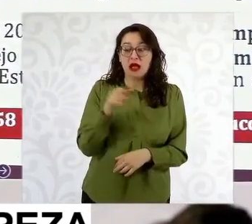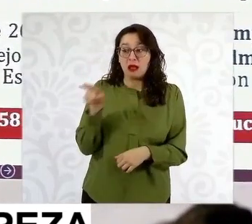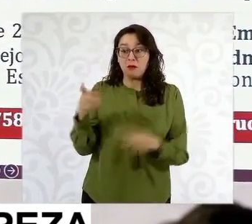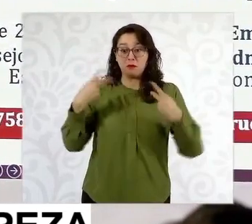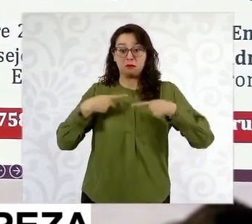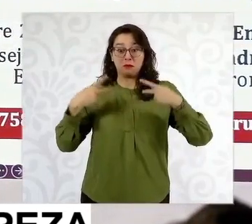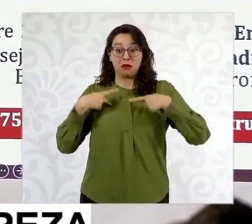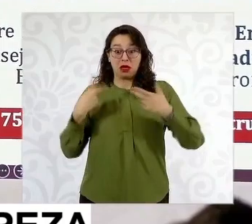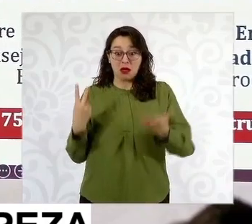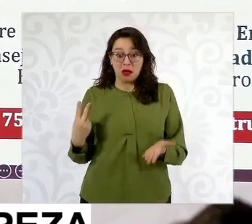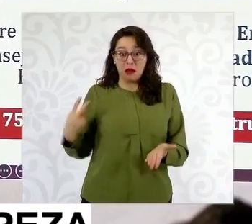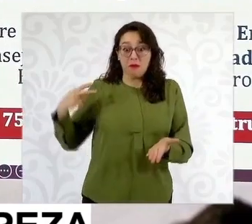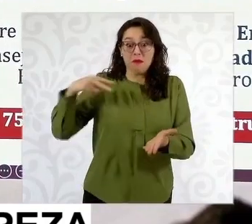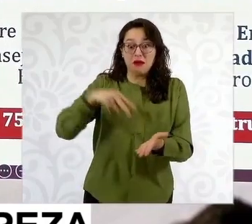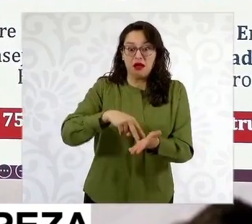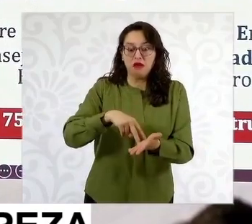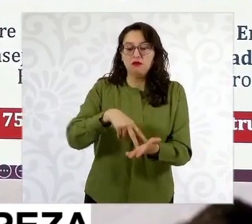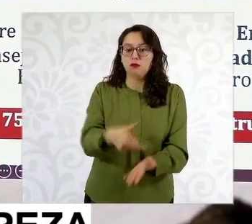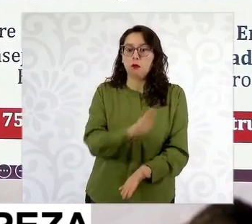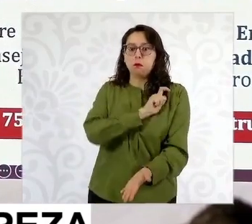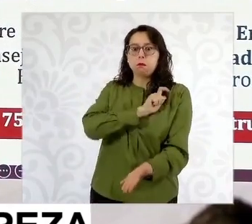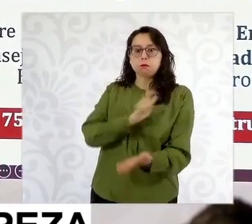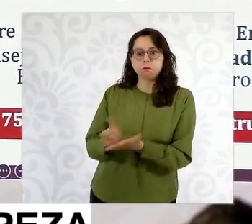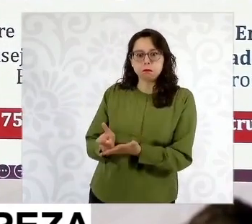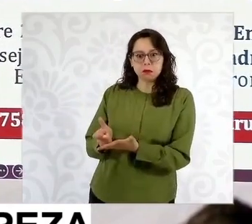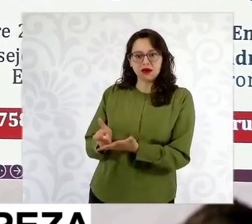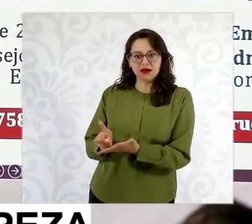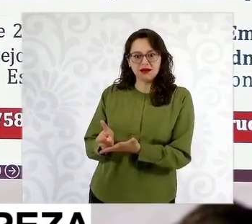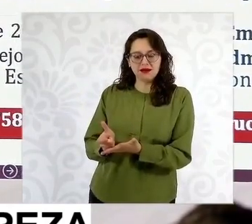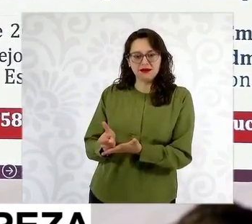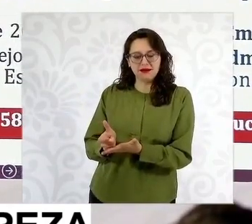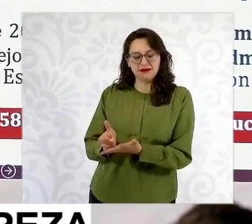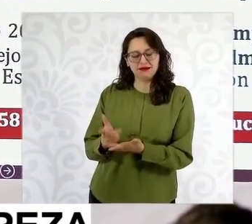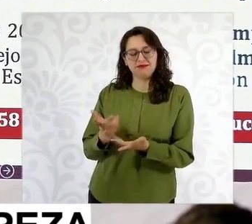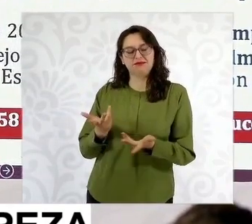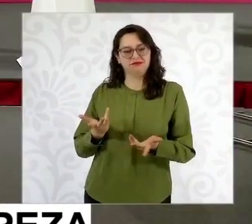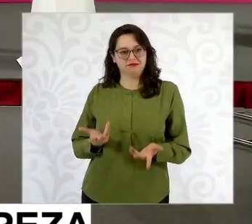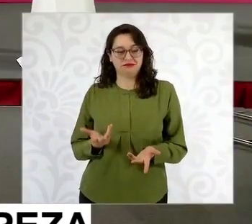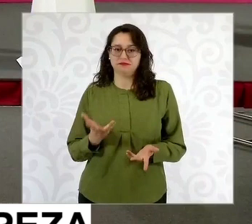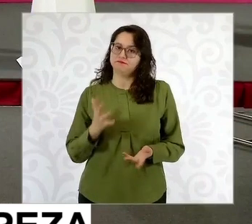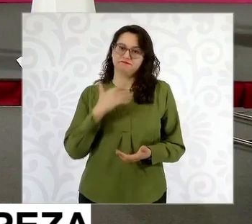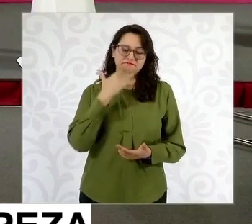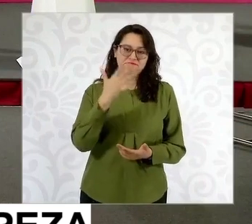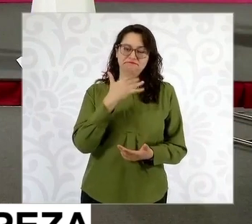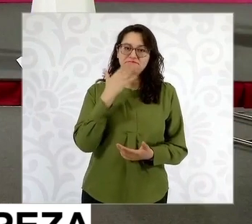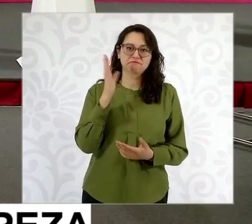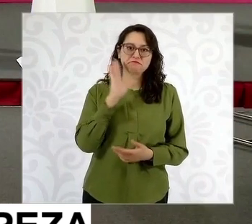se tiene la mala costumbre de pagar por asistencia a estas comisiones.